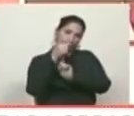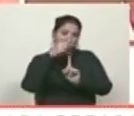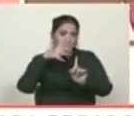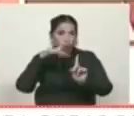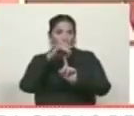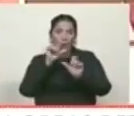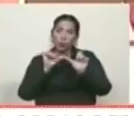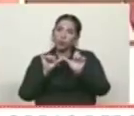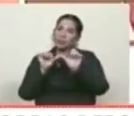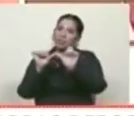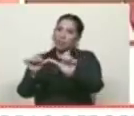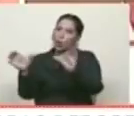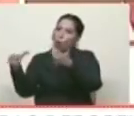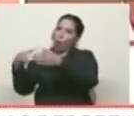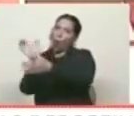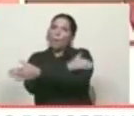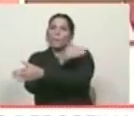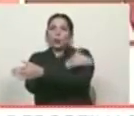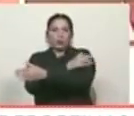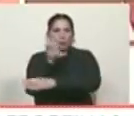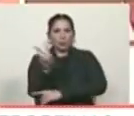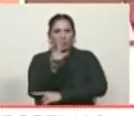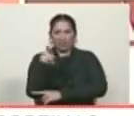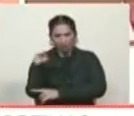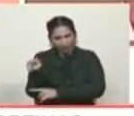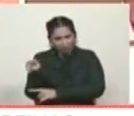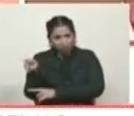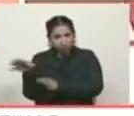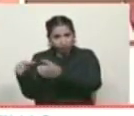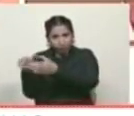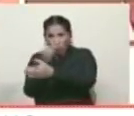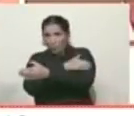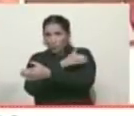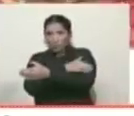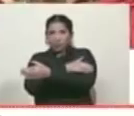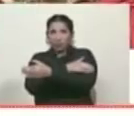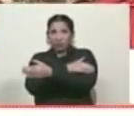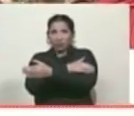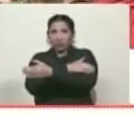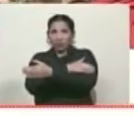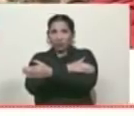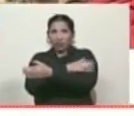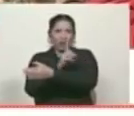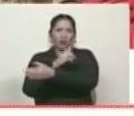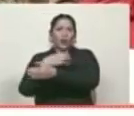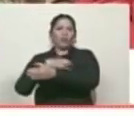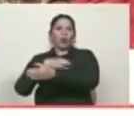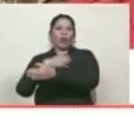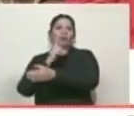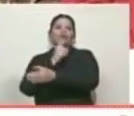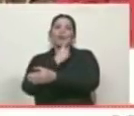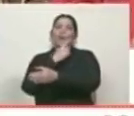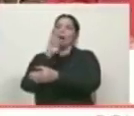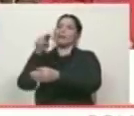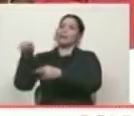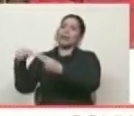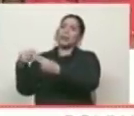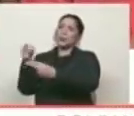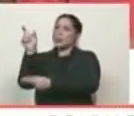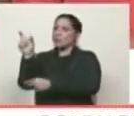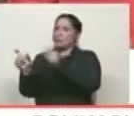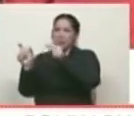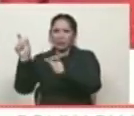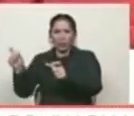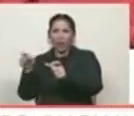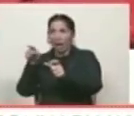a la oposición venezolana. Esta dirigencia, ni siquiera vamos a nombrar a ninguno de sus dirigentes, quienes prometieron